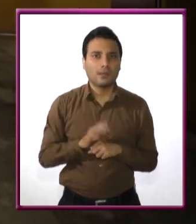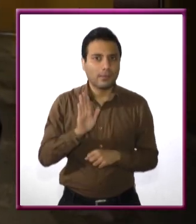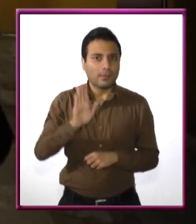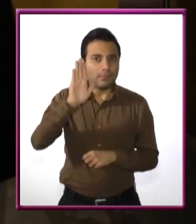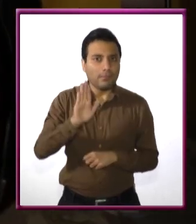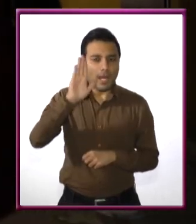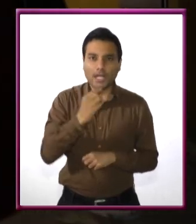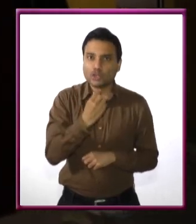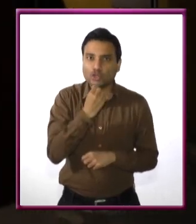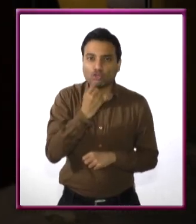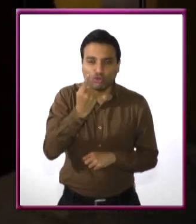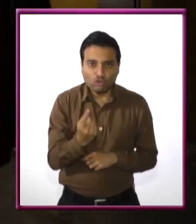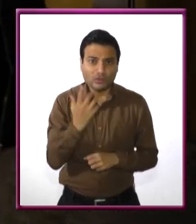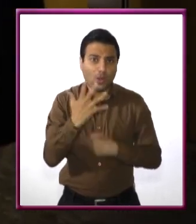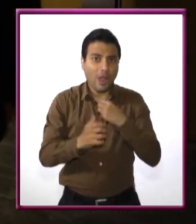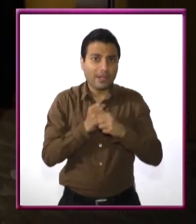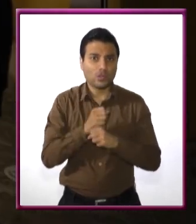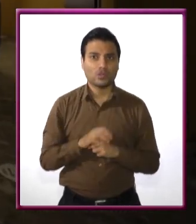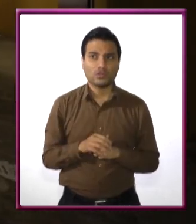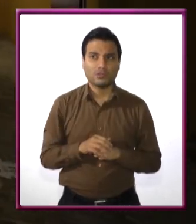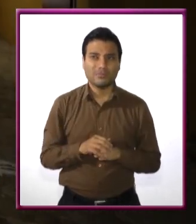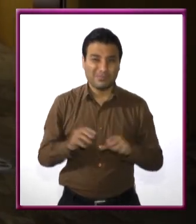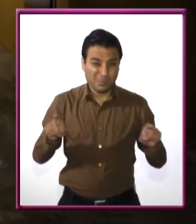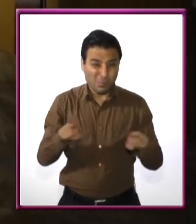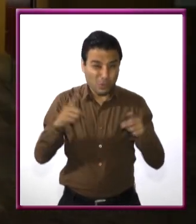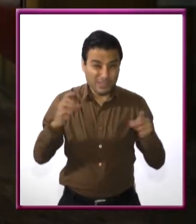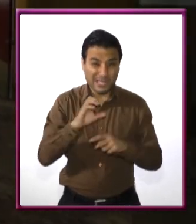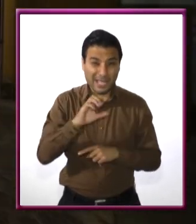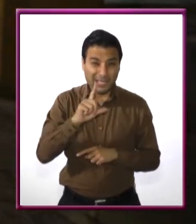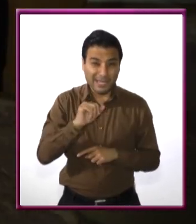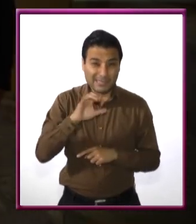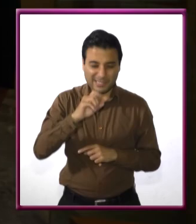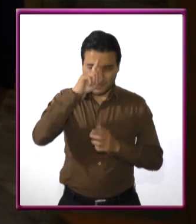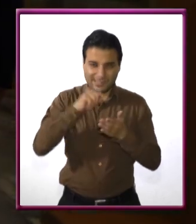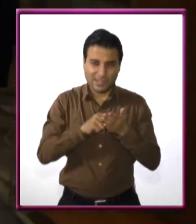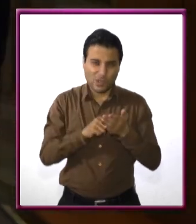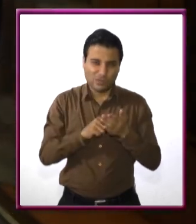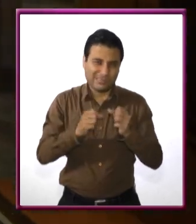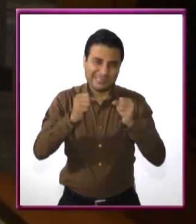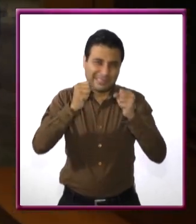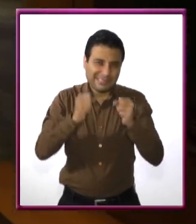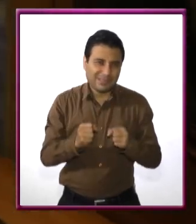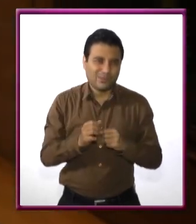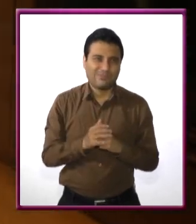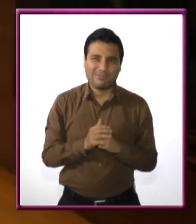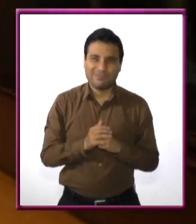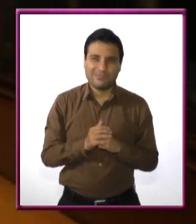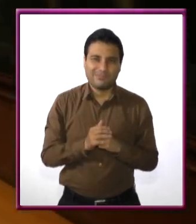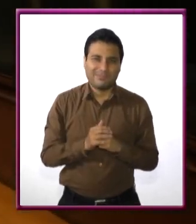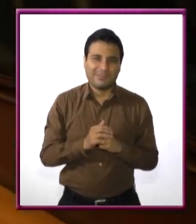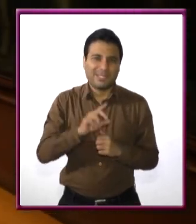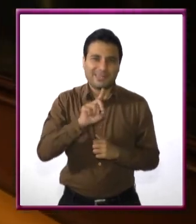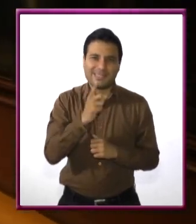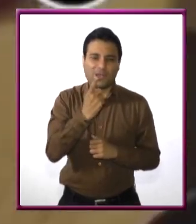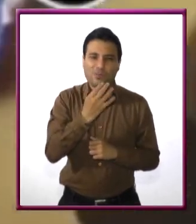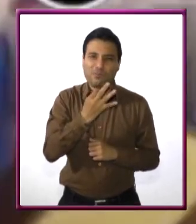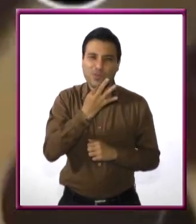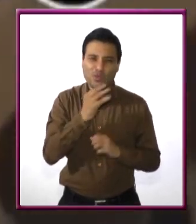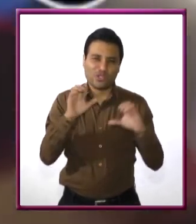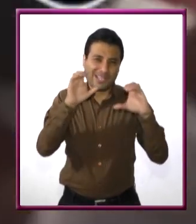qué? Parecemos niños de 5 años. En vez de música clásica nos van a poner la de señora interesante de 31